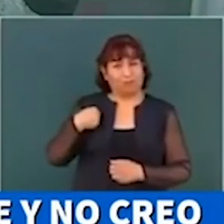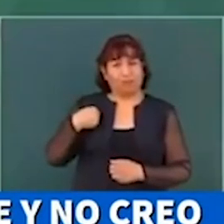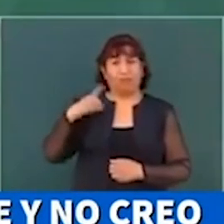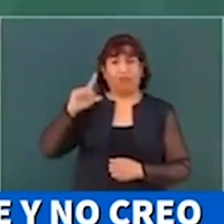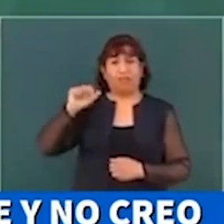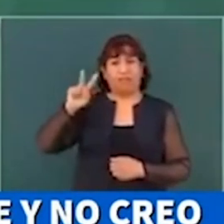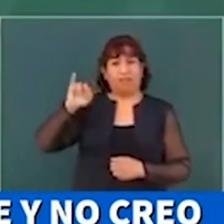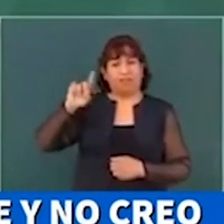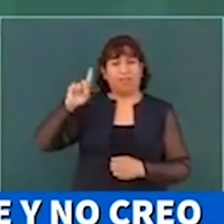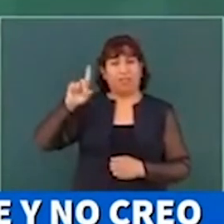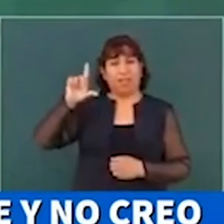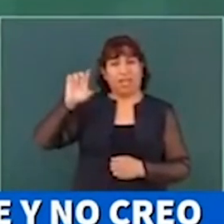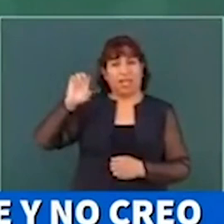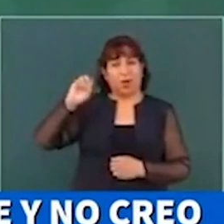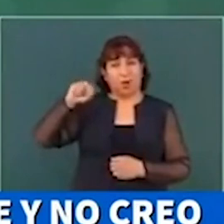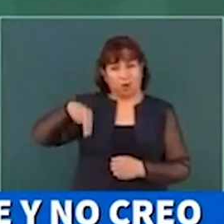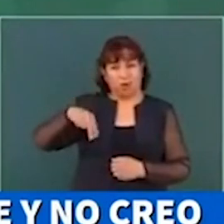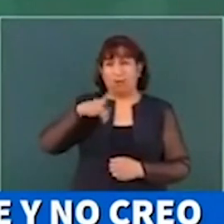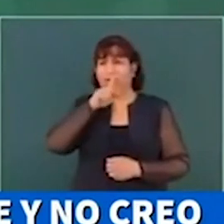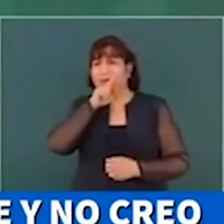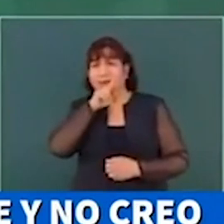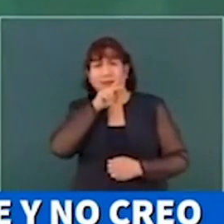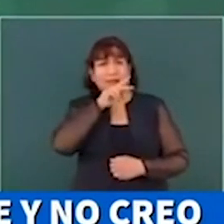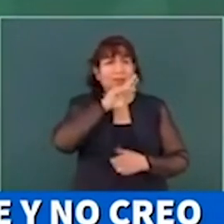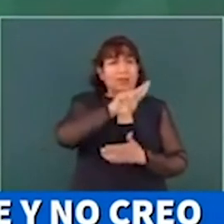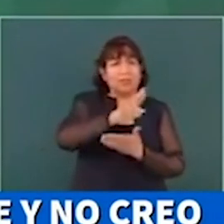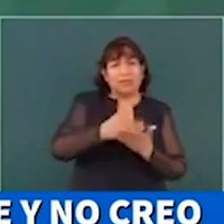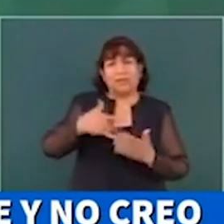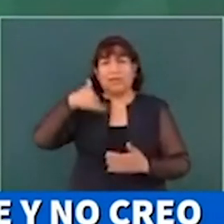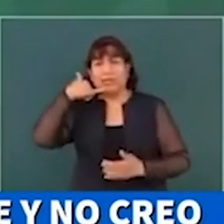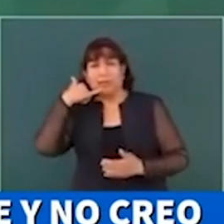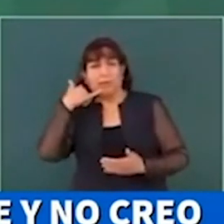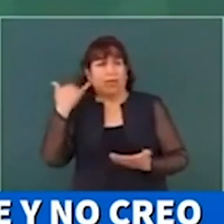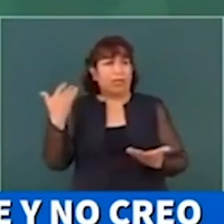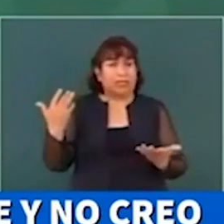David León, preocupado porque había recibido una llamada